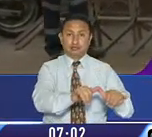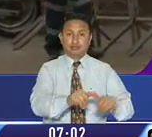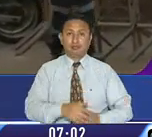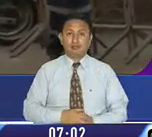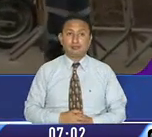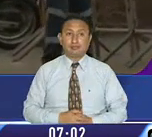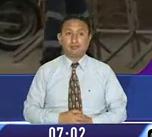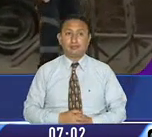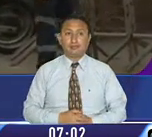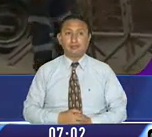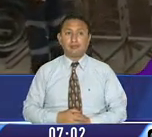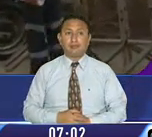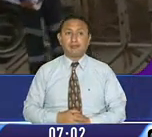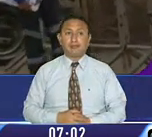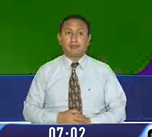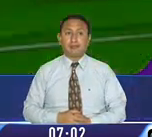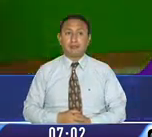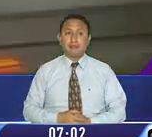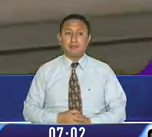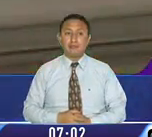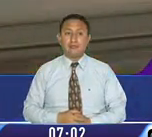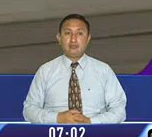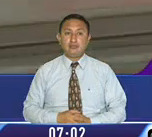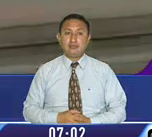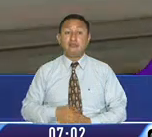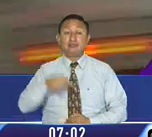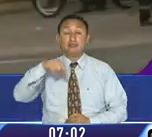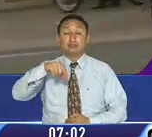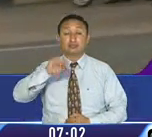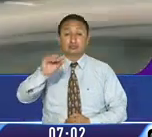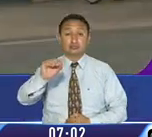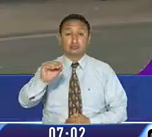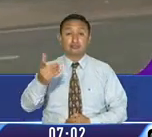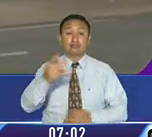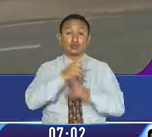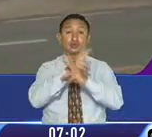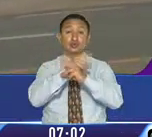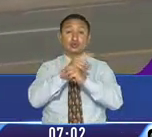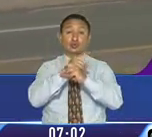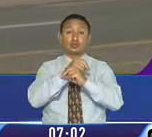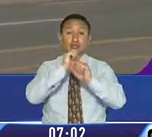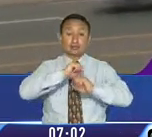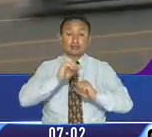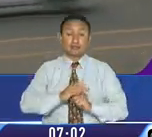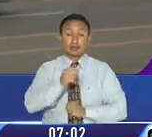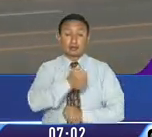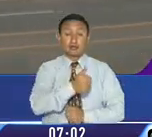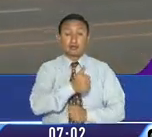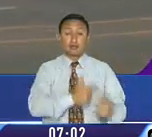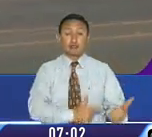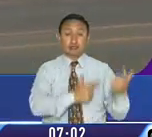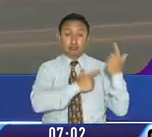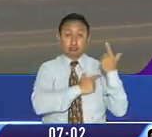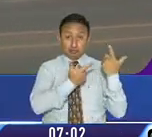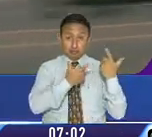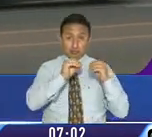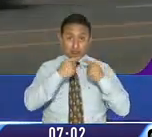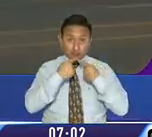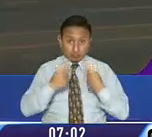personas privadas de libertad. El comunicado lo dio a conocer a través de su cuenta de Twitter, lo repetimos, las Fuerzas Armadas, pero hasta esta